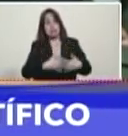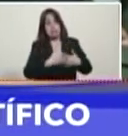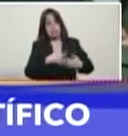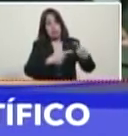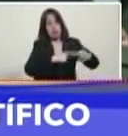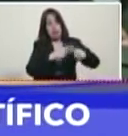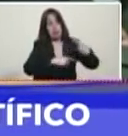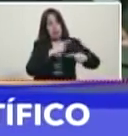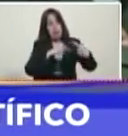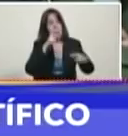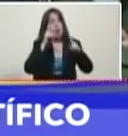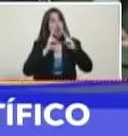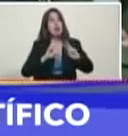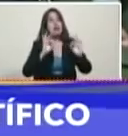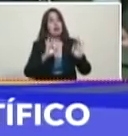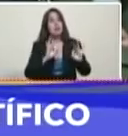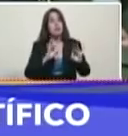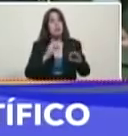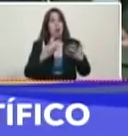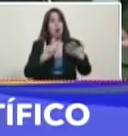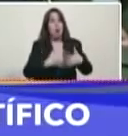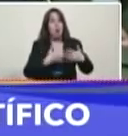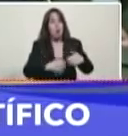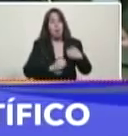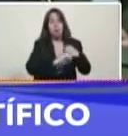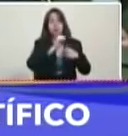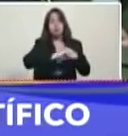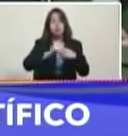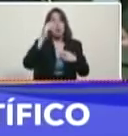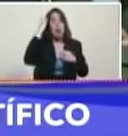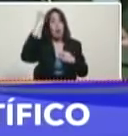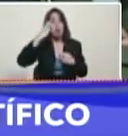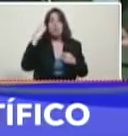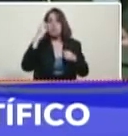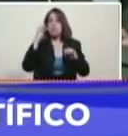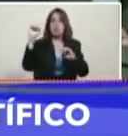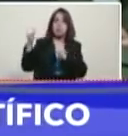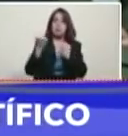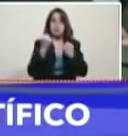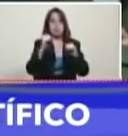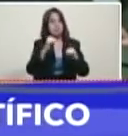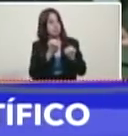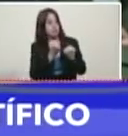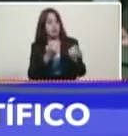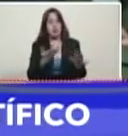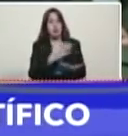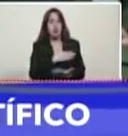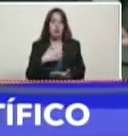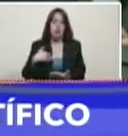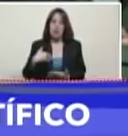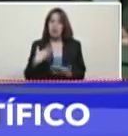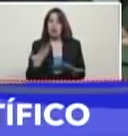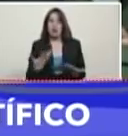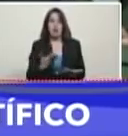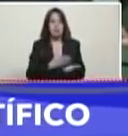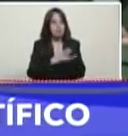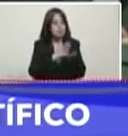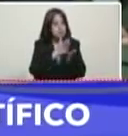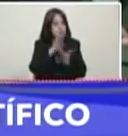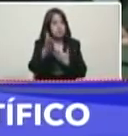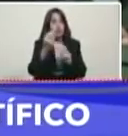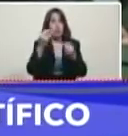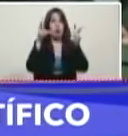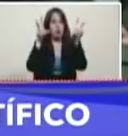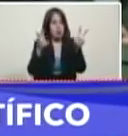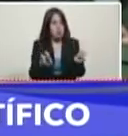agua y bueno, las bombas son de empresas europeas y se niegan a prestarle. Y hemos, a través de este camino de la